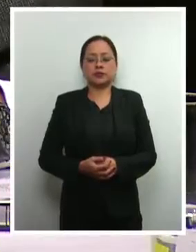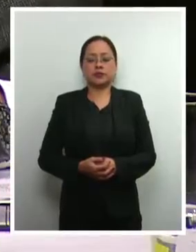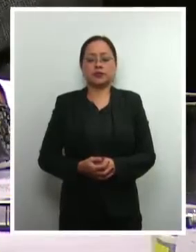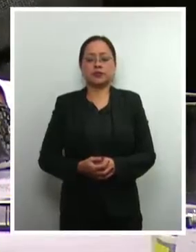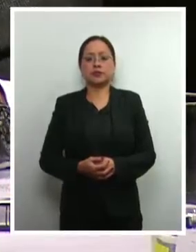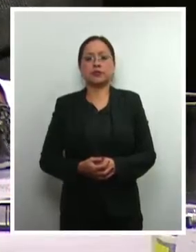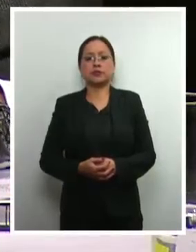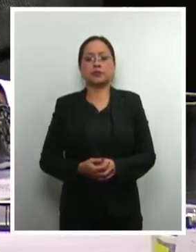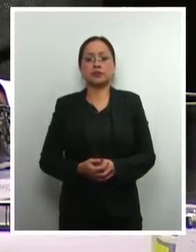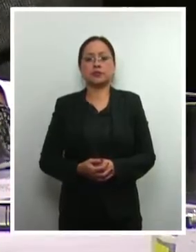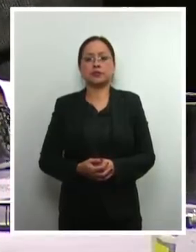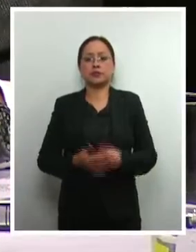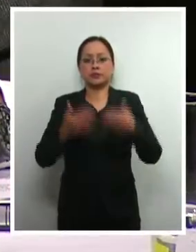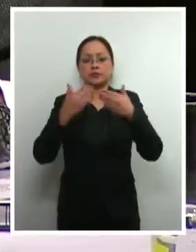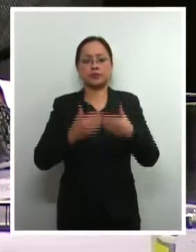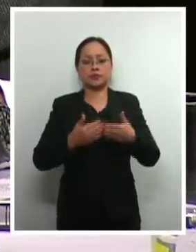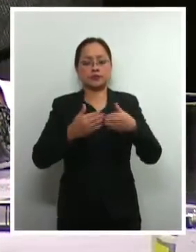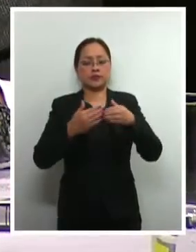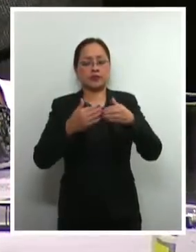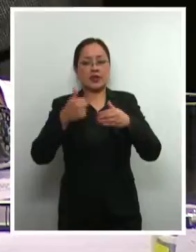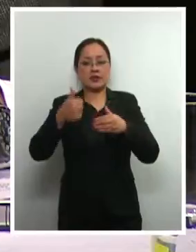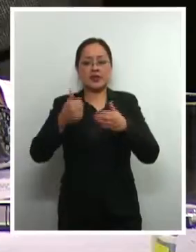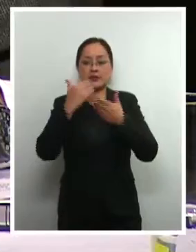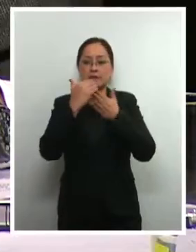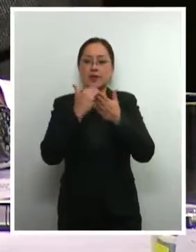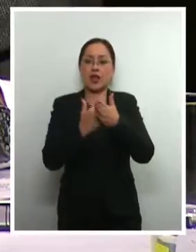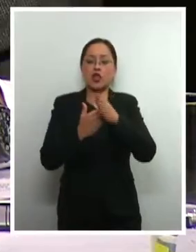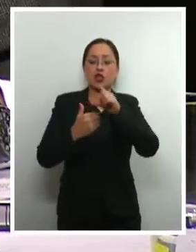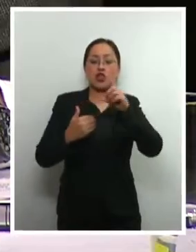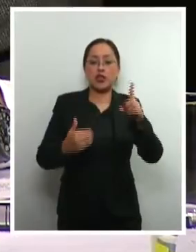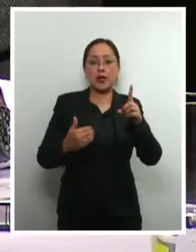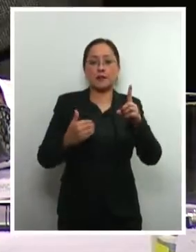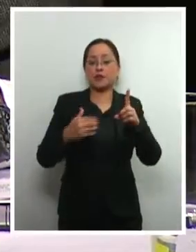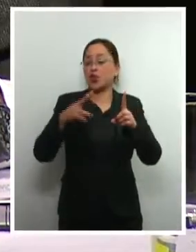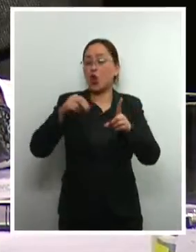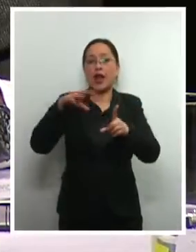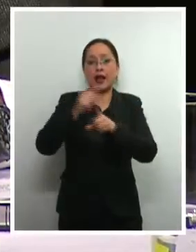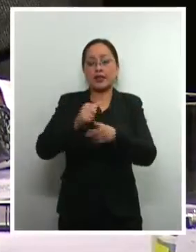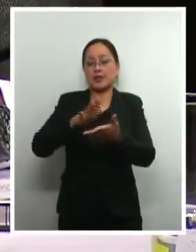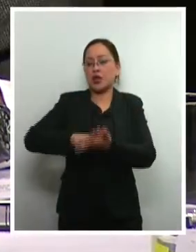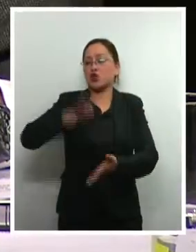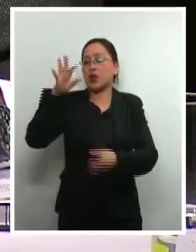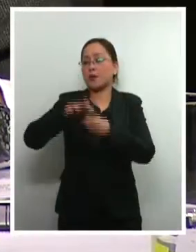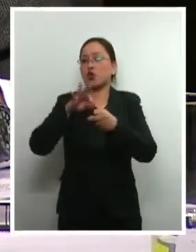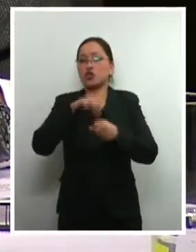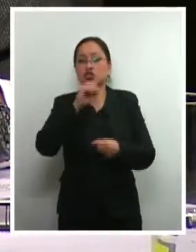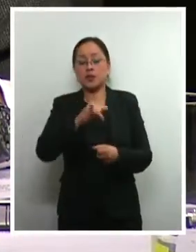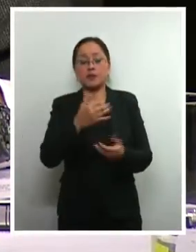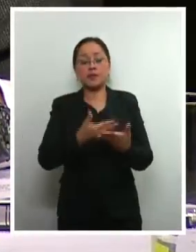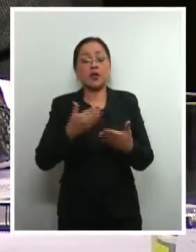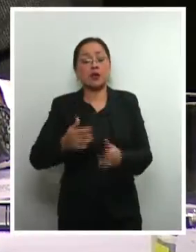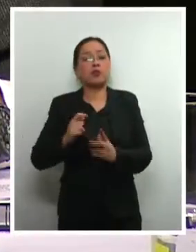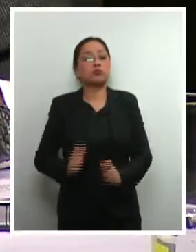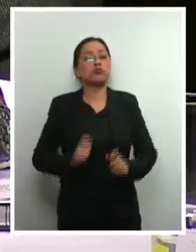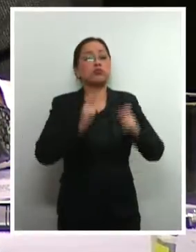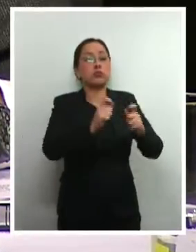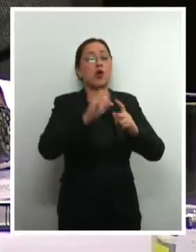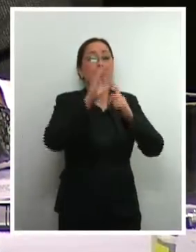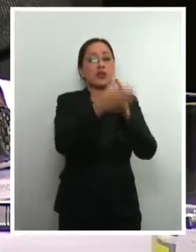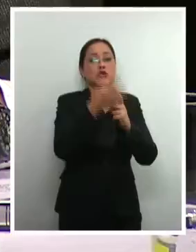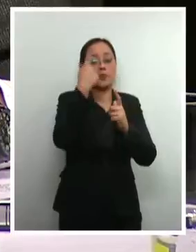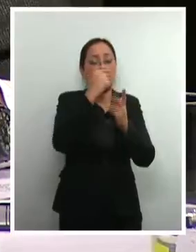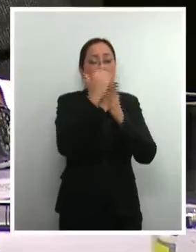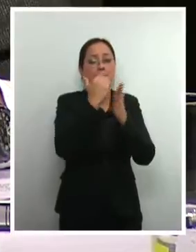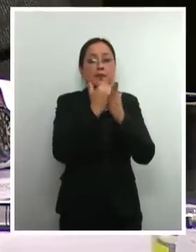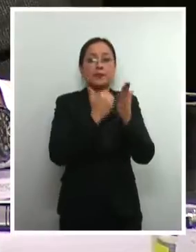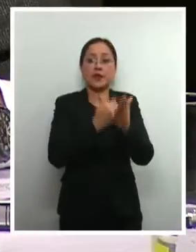En virtud de que el numeral 6 del apartado D del artículo 14 no alcanzó la mayoría calificada, se devuelve a la comisión